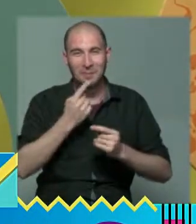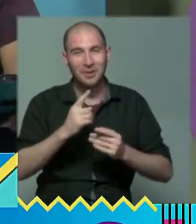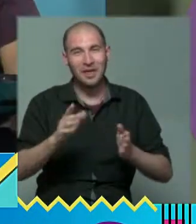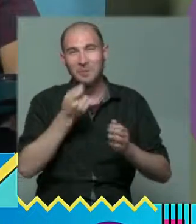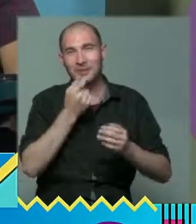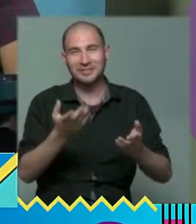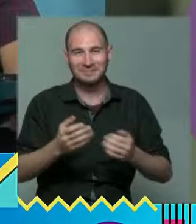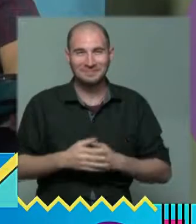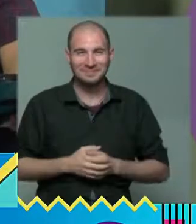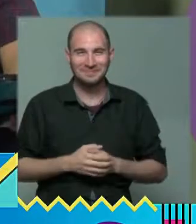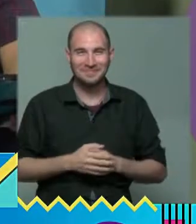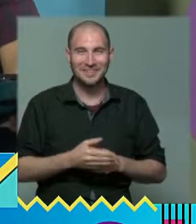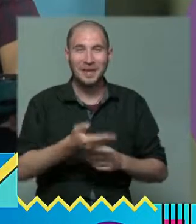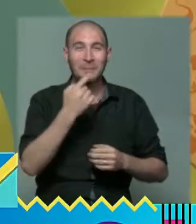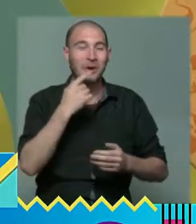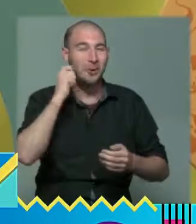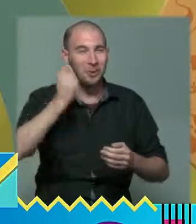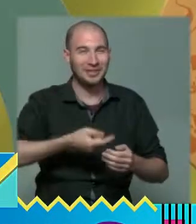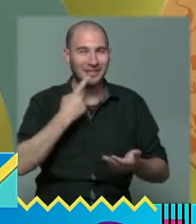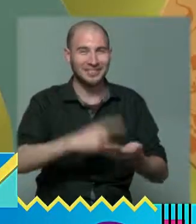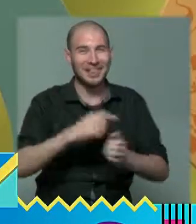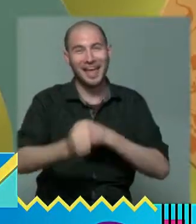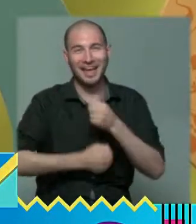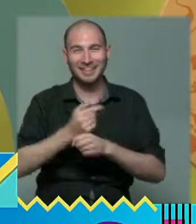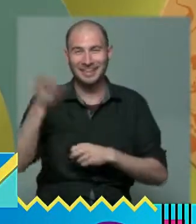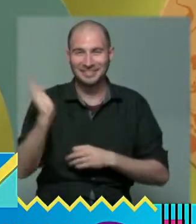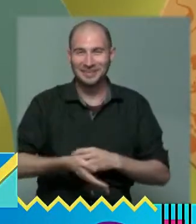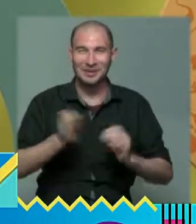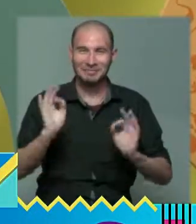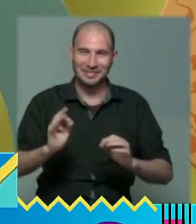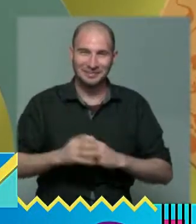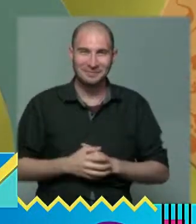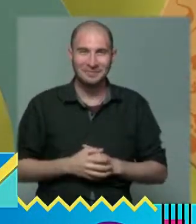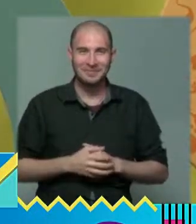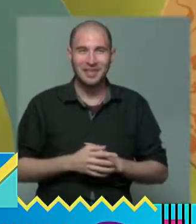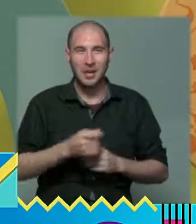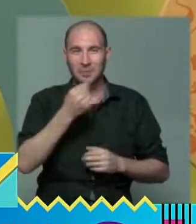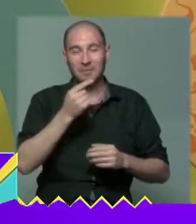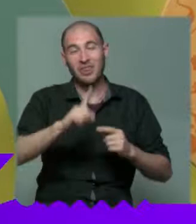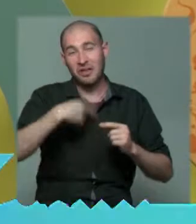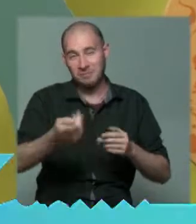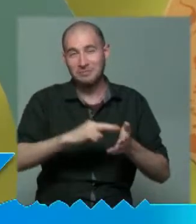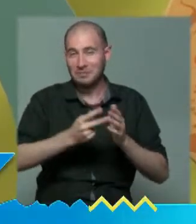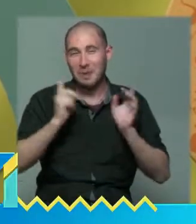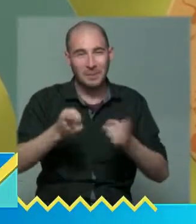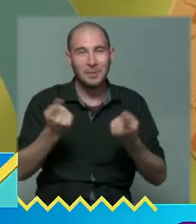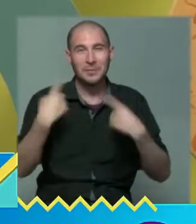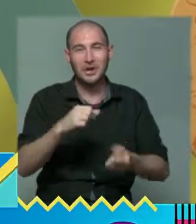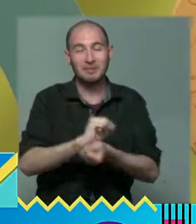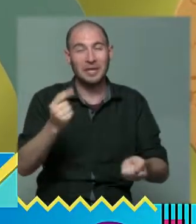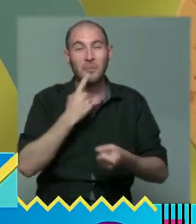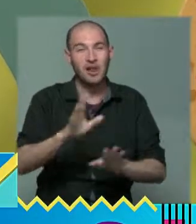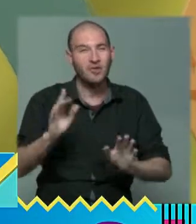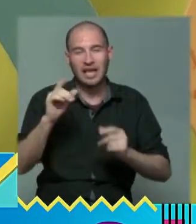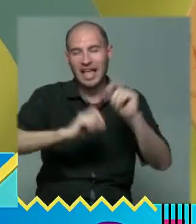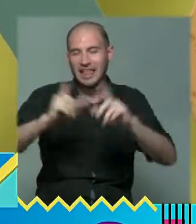desde el egreso que decía el juez hasta el cumplimiento de la pena. Claro. Pueden reincidir posterior a eso, pero en libertad condicional no hay